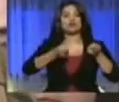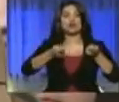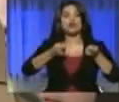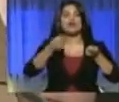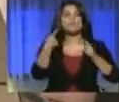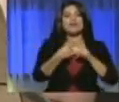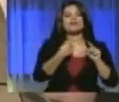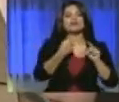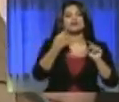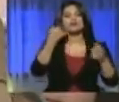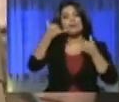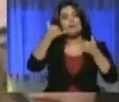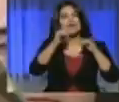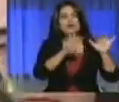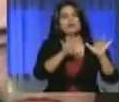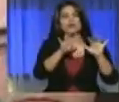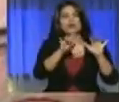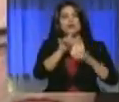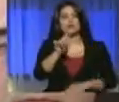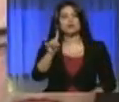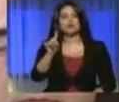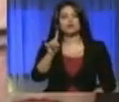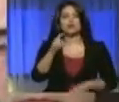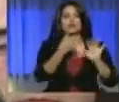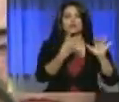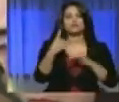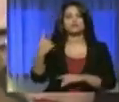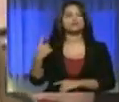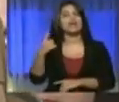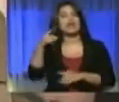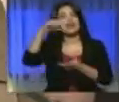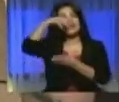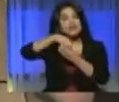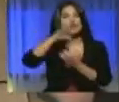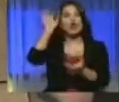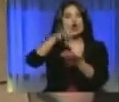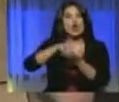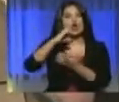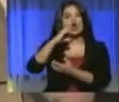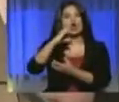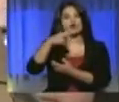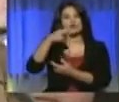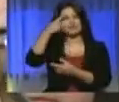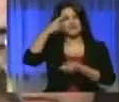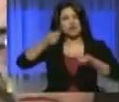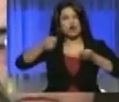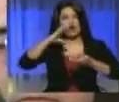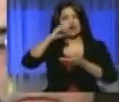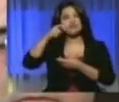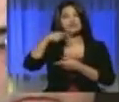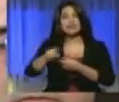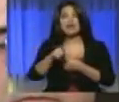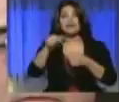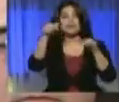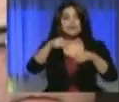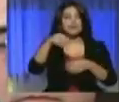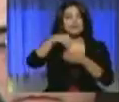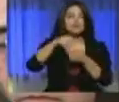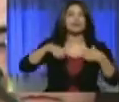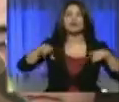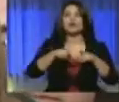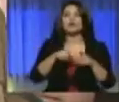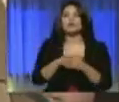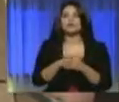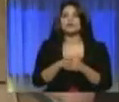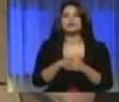911 en Coche. Vamos a tener el monitoreo de todos los cuadrantes, los 2.094 cuadrantes que tenemos en el